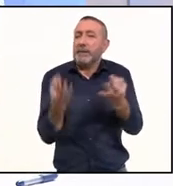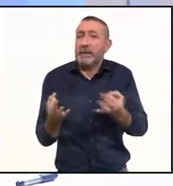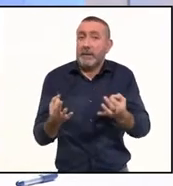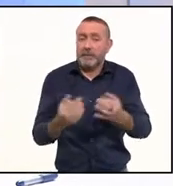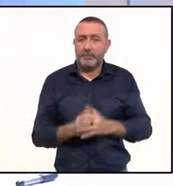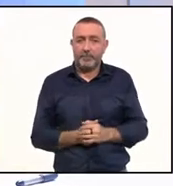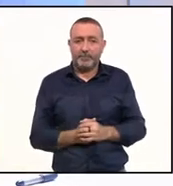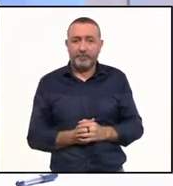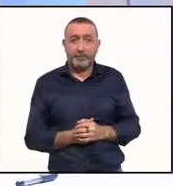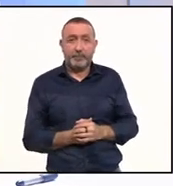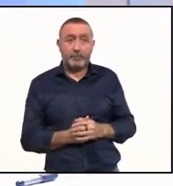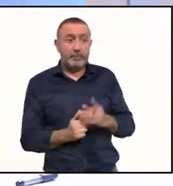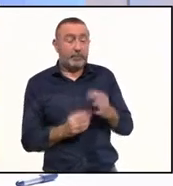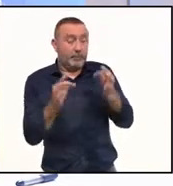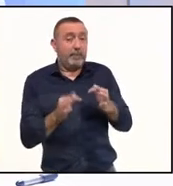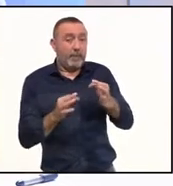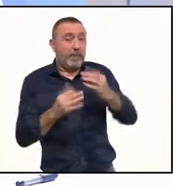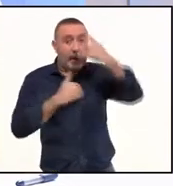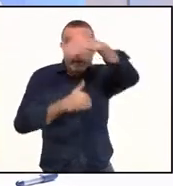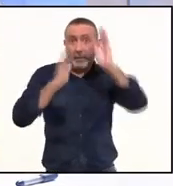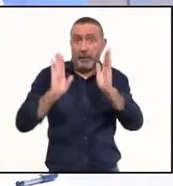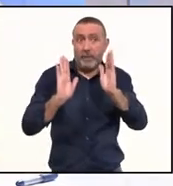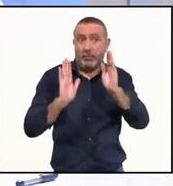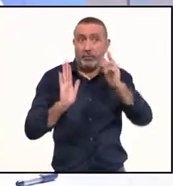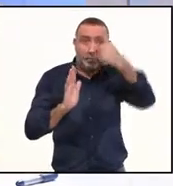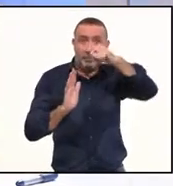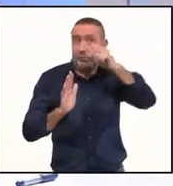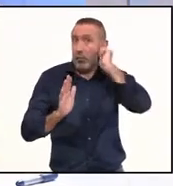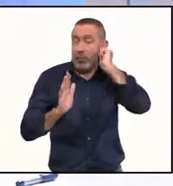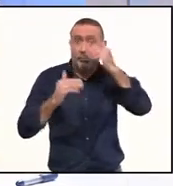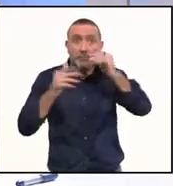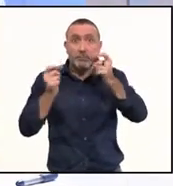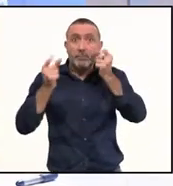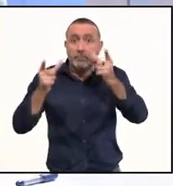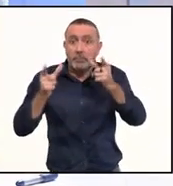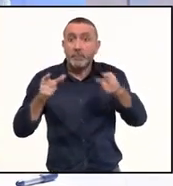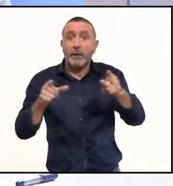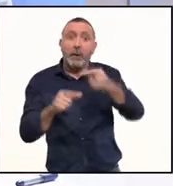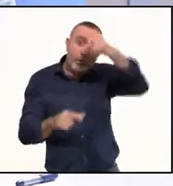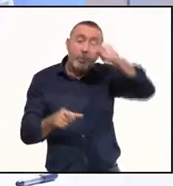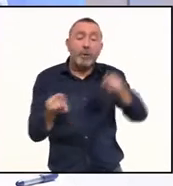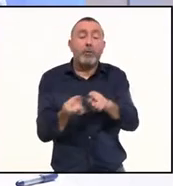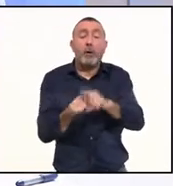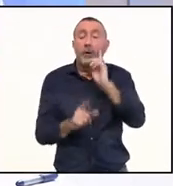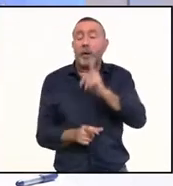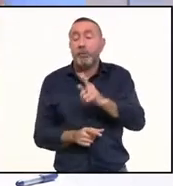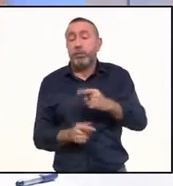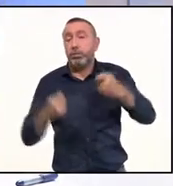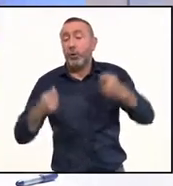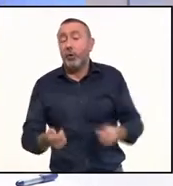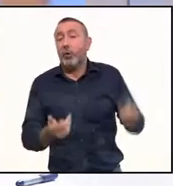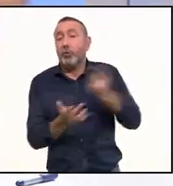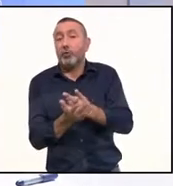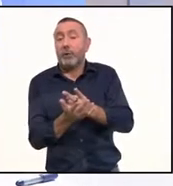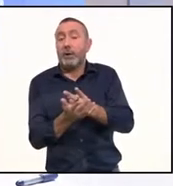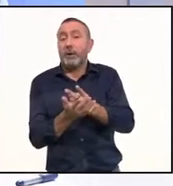atención rápidamente es de es de ellas y hacia ellas y ellos se quedan con otra charla más de lo mismo entrada del rollo y como digo yo